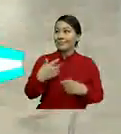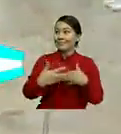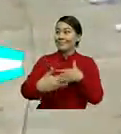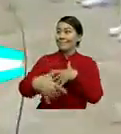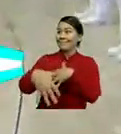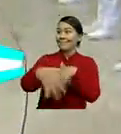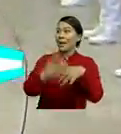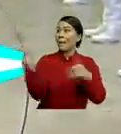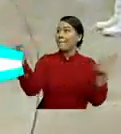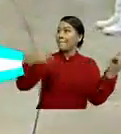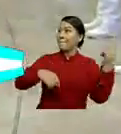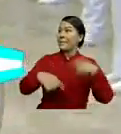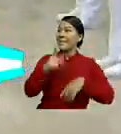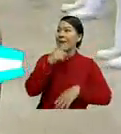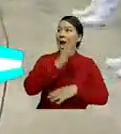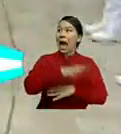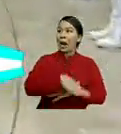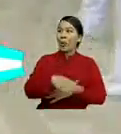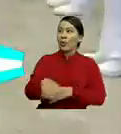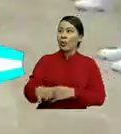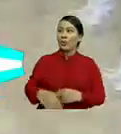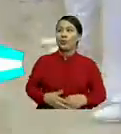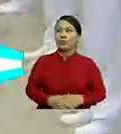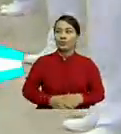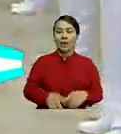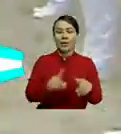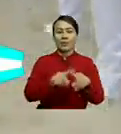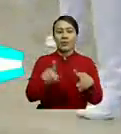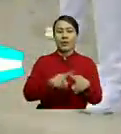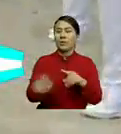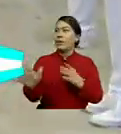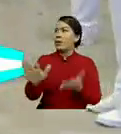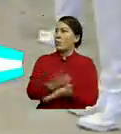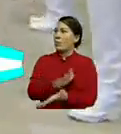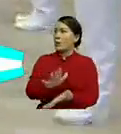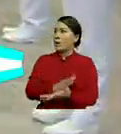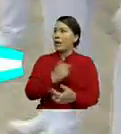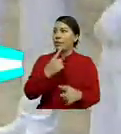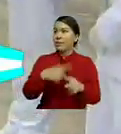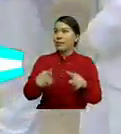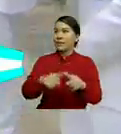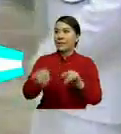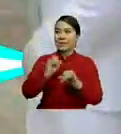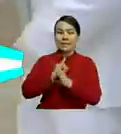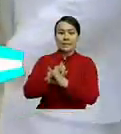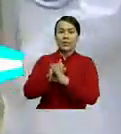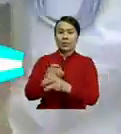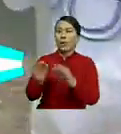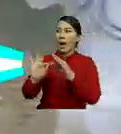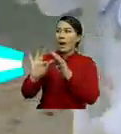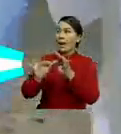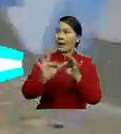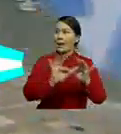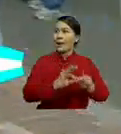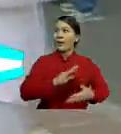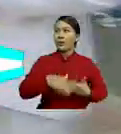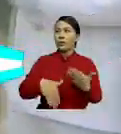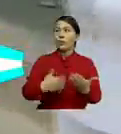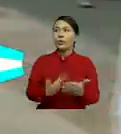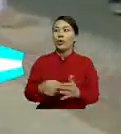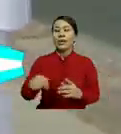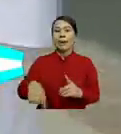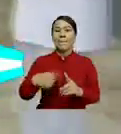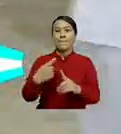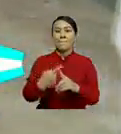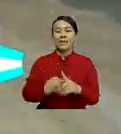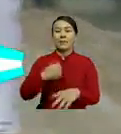la llegada de estudiantes de diferentes academias que estarán listas para lo que será el pregón cívico, el primero de las fiestas